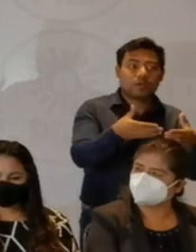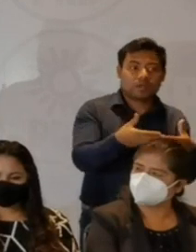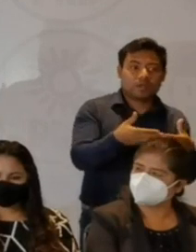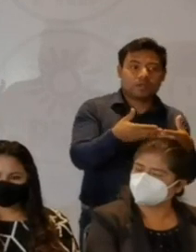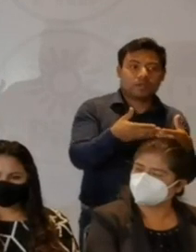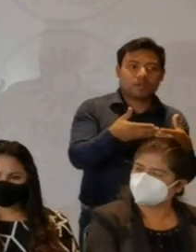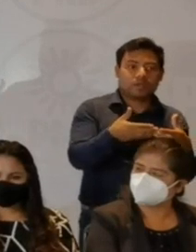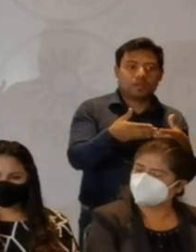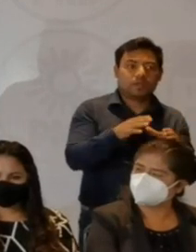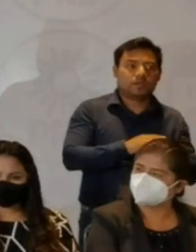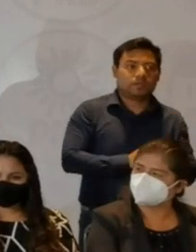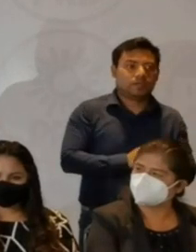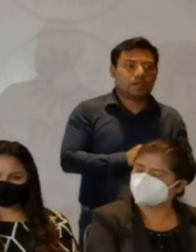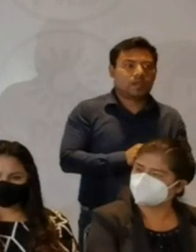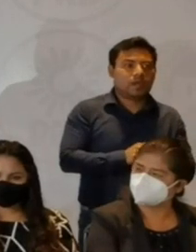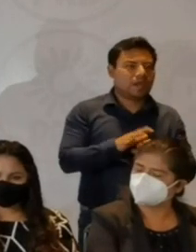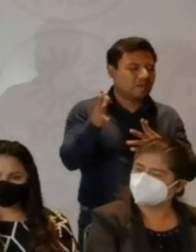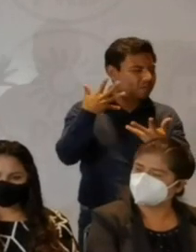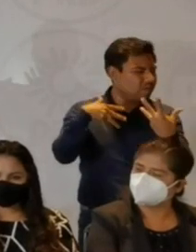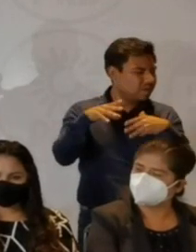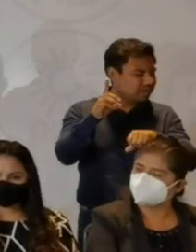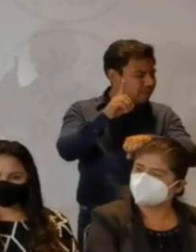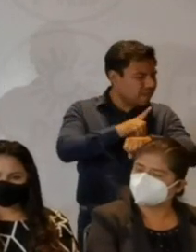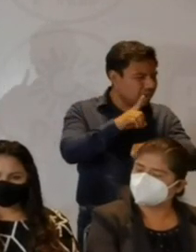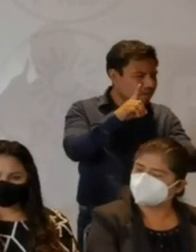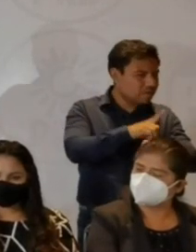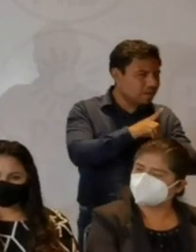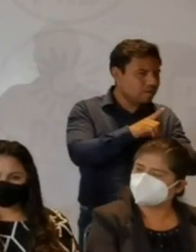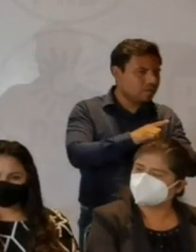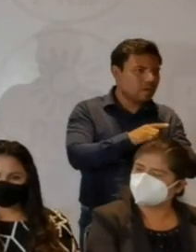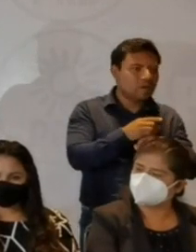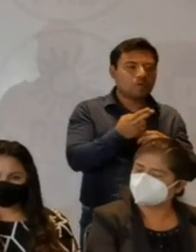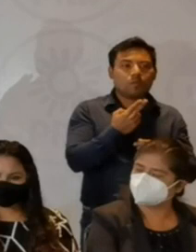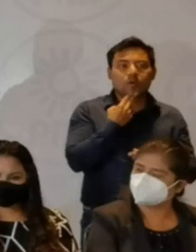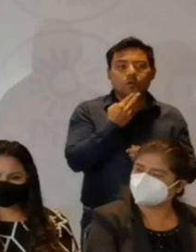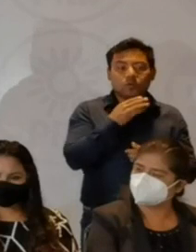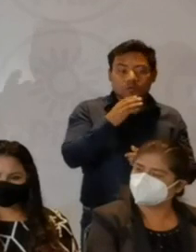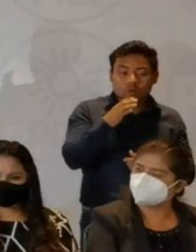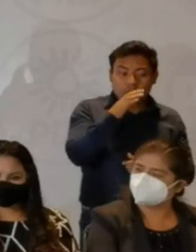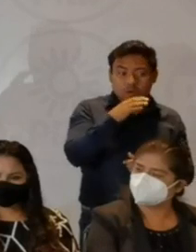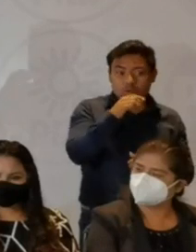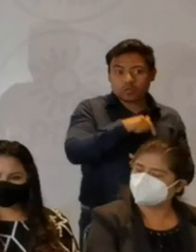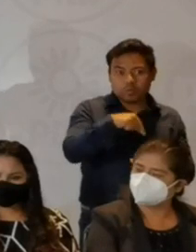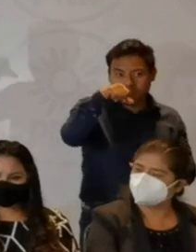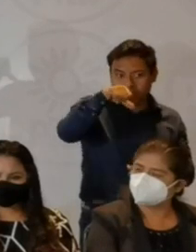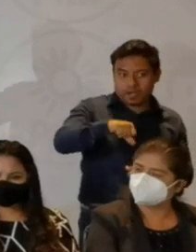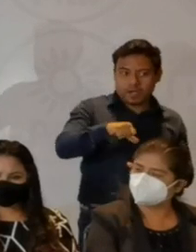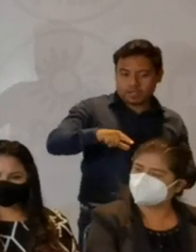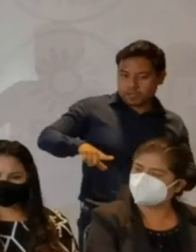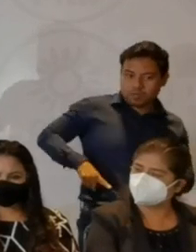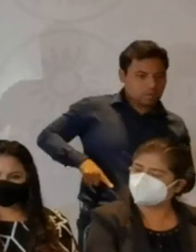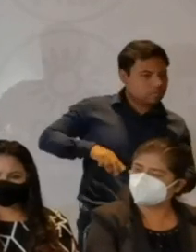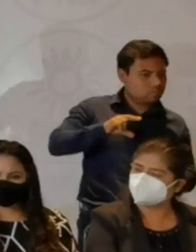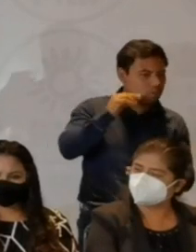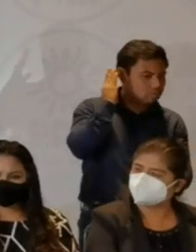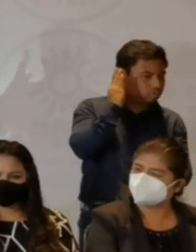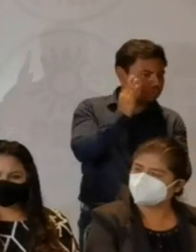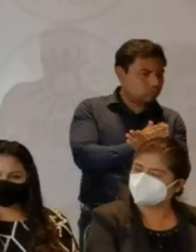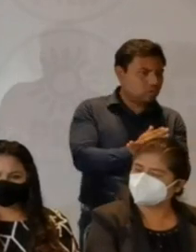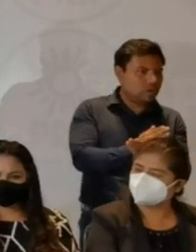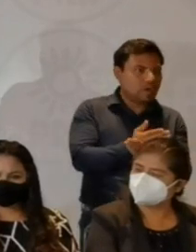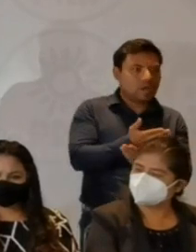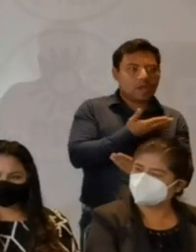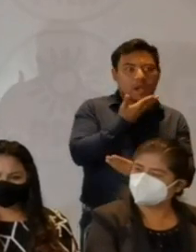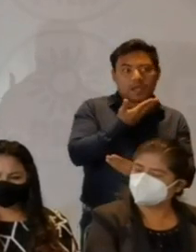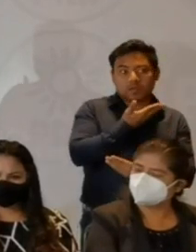la cotidianidad, amparadas en el uso y costumbre. En este gobierno no vamos a permitir que el uso y costumbre